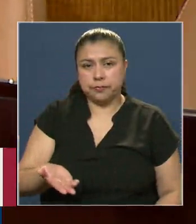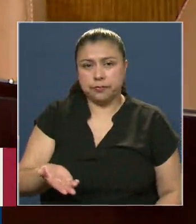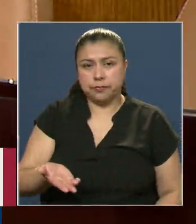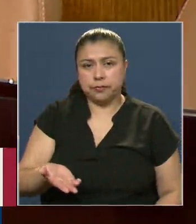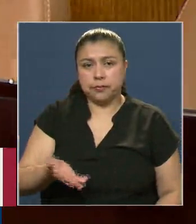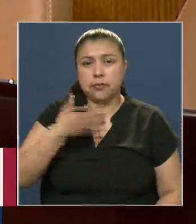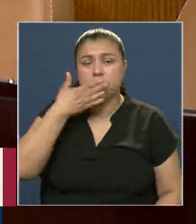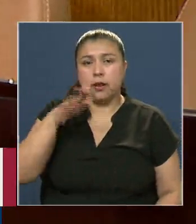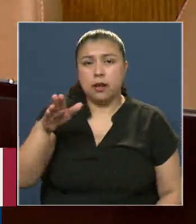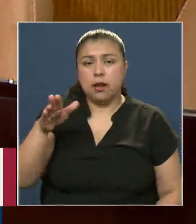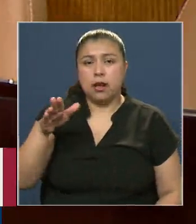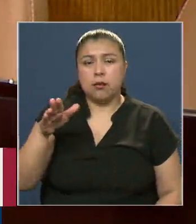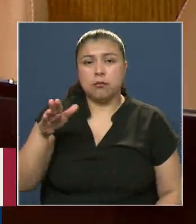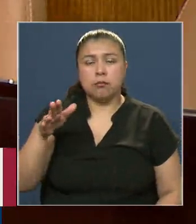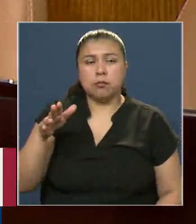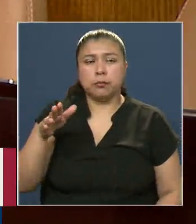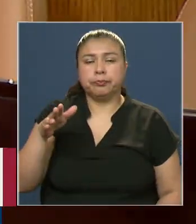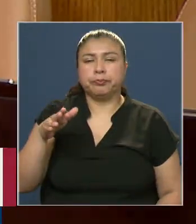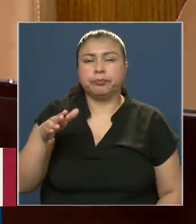Las mejoras de las condiciones